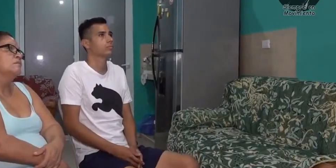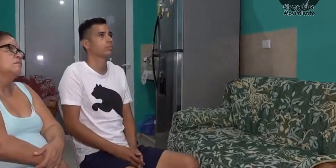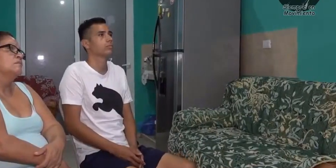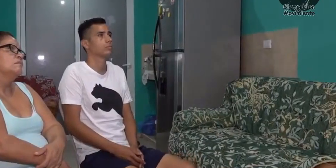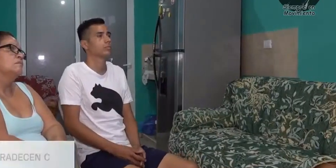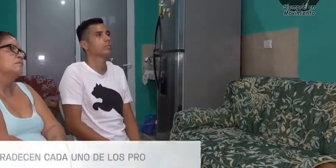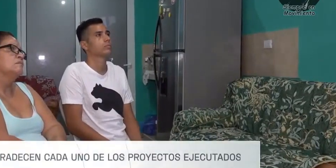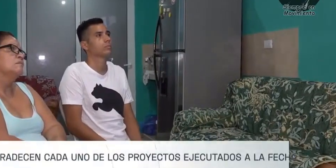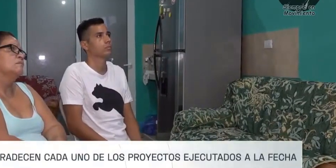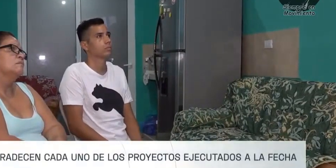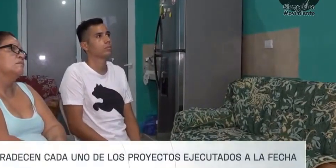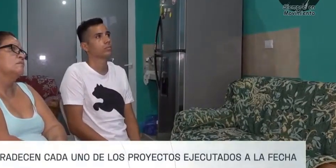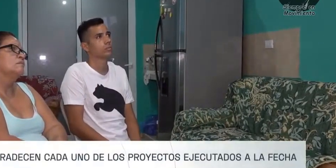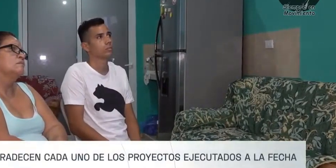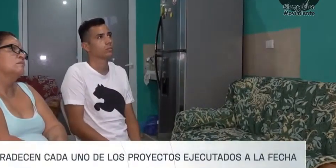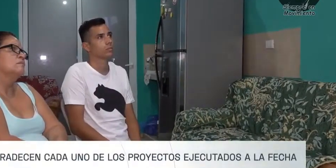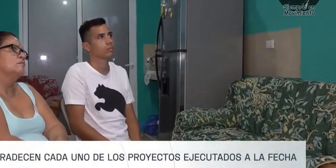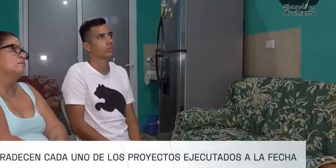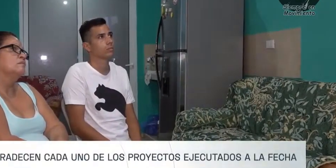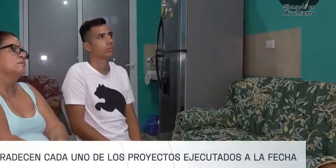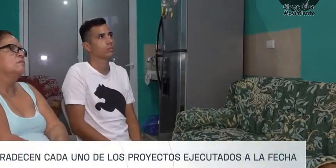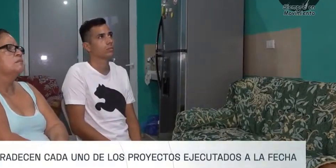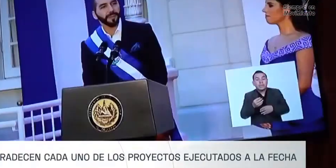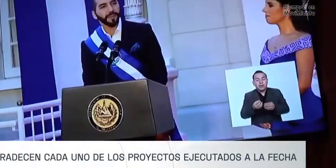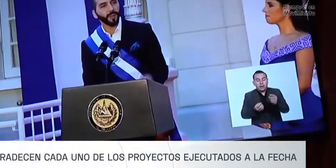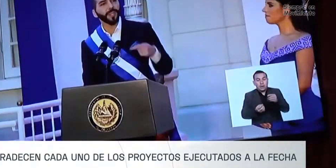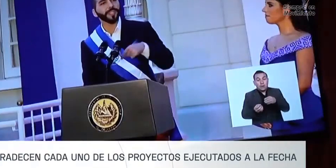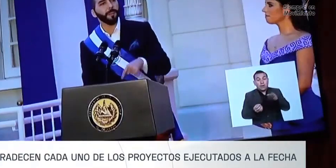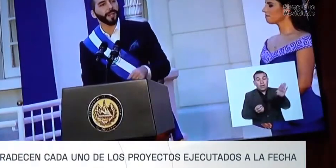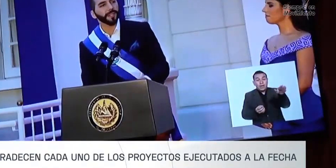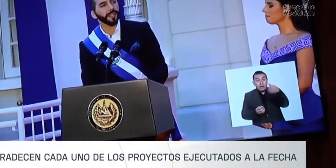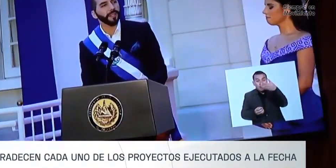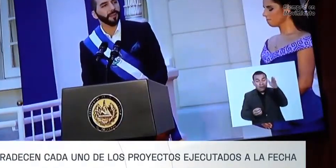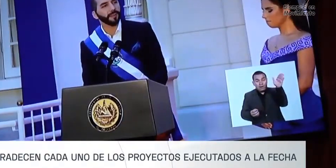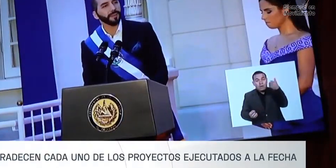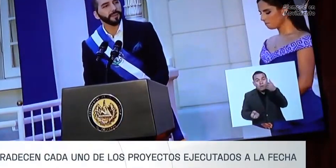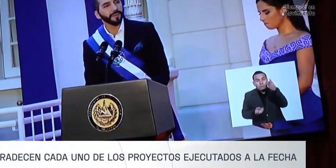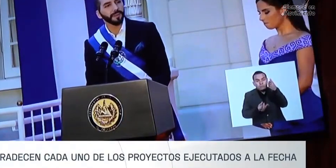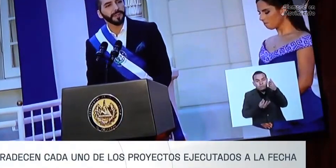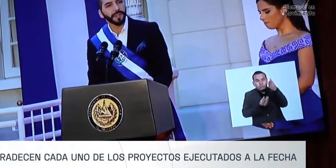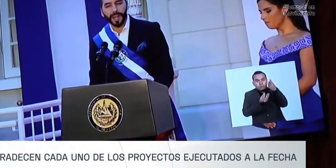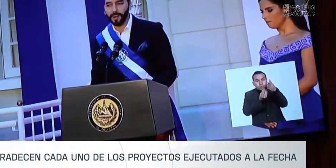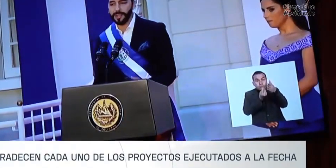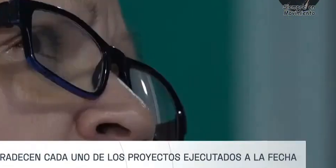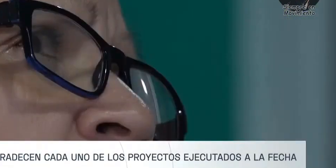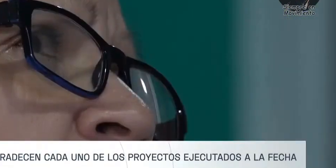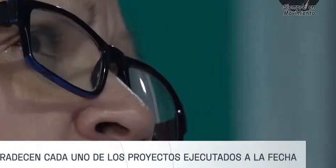mostraron satisfechos porque las acciones ejecutadas han sido acertadas y porque los años venideros